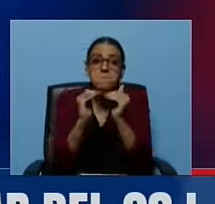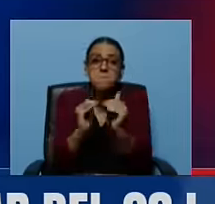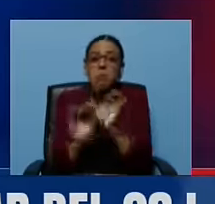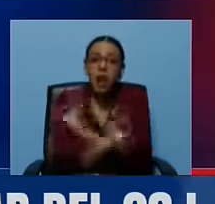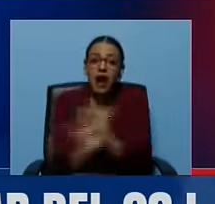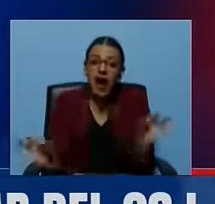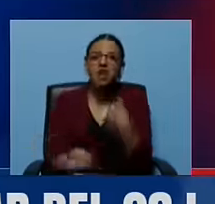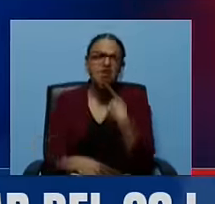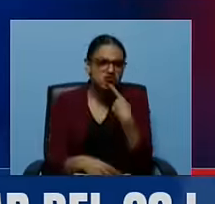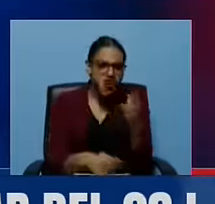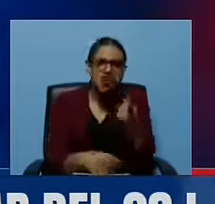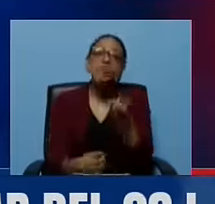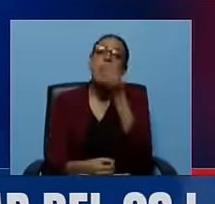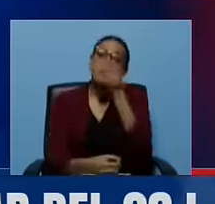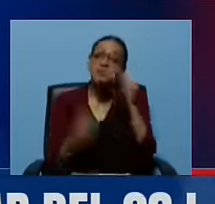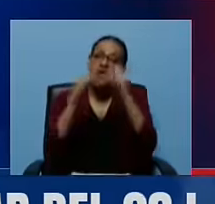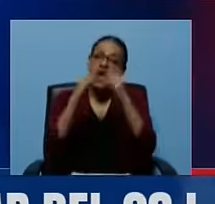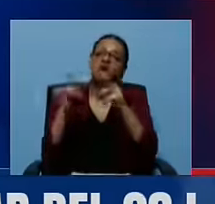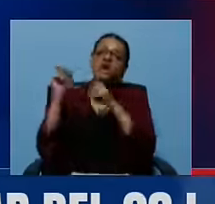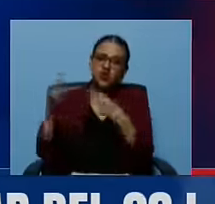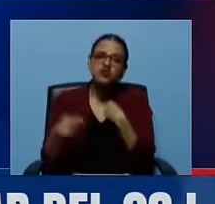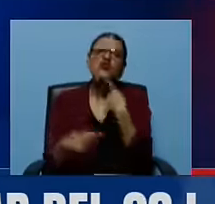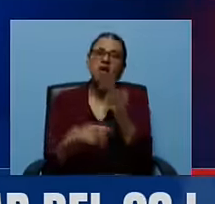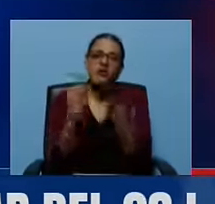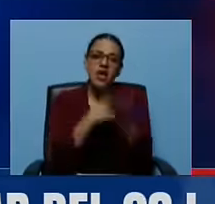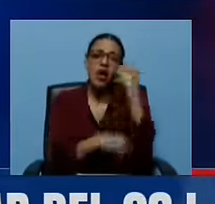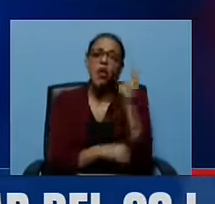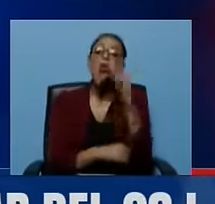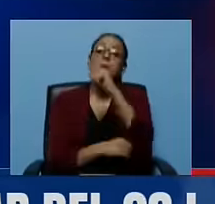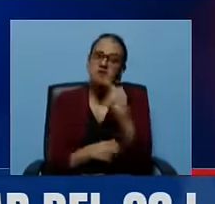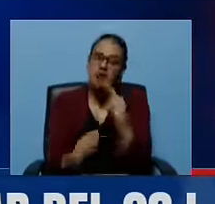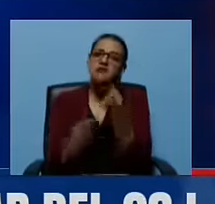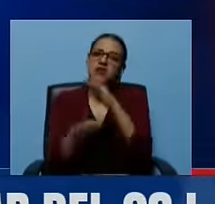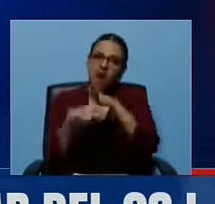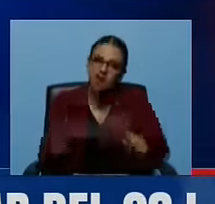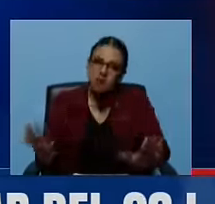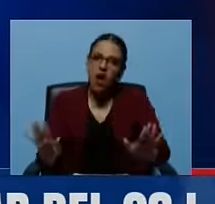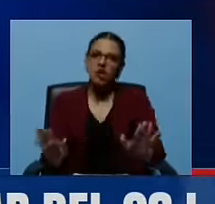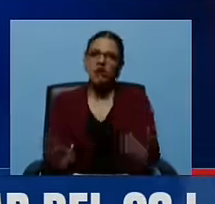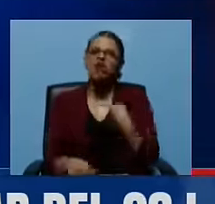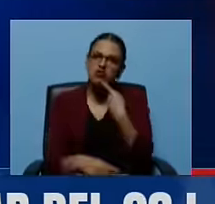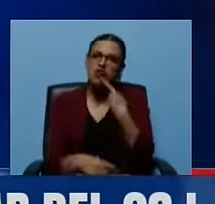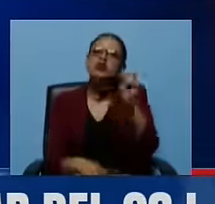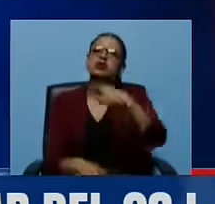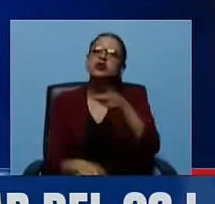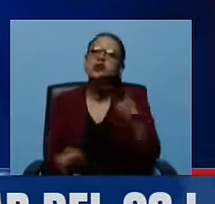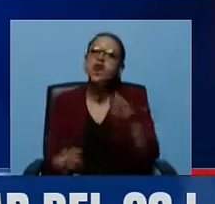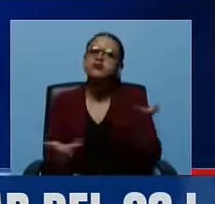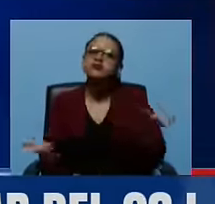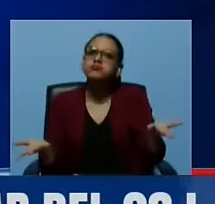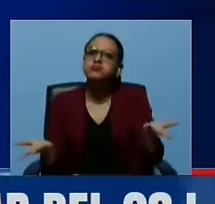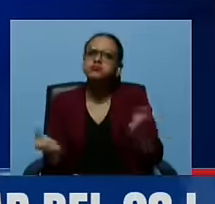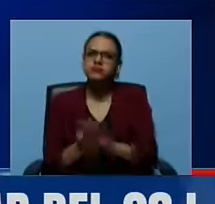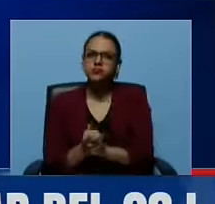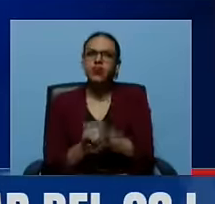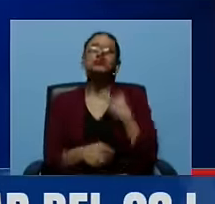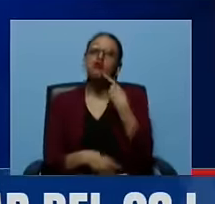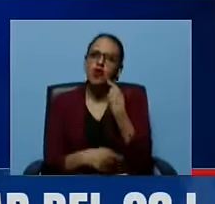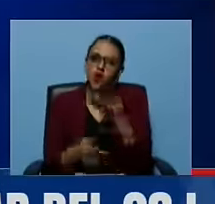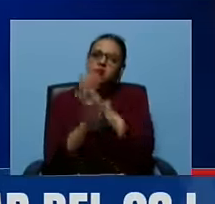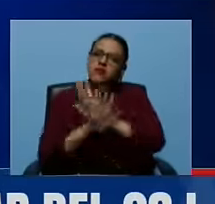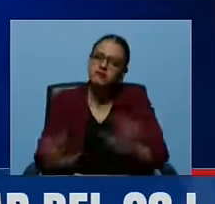Se los dije en Miraflores hace un mes, o no se los dije, les